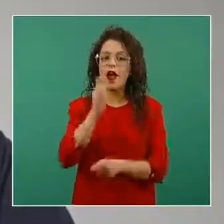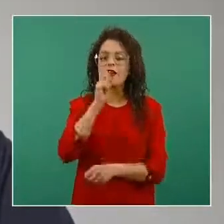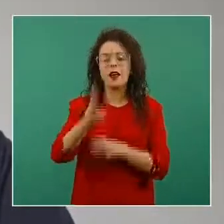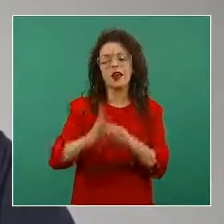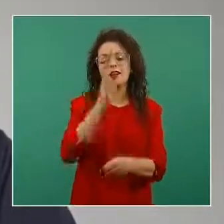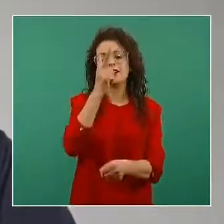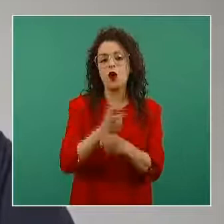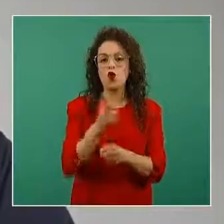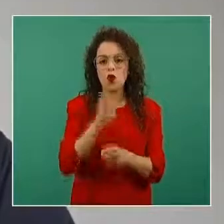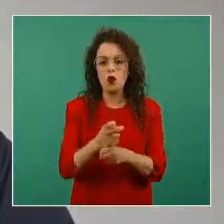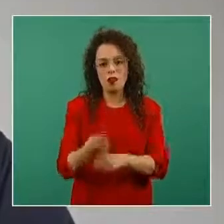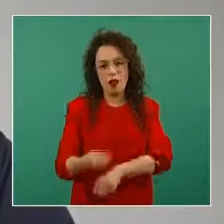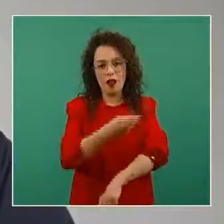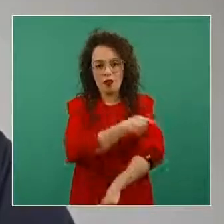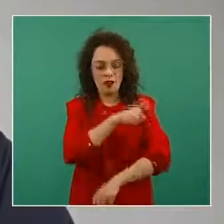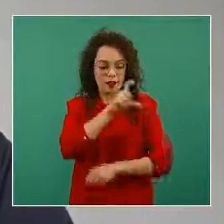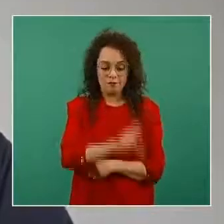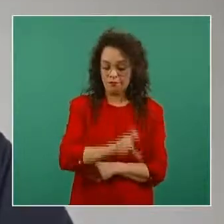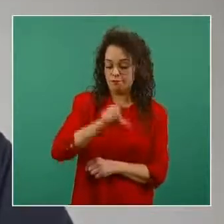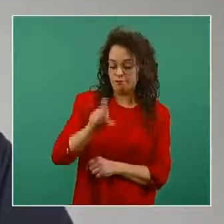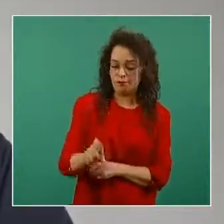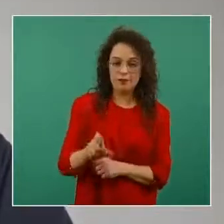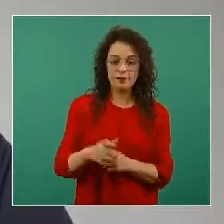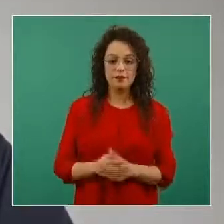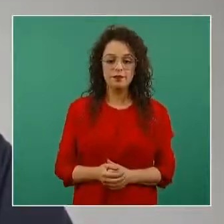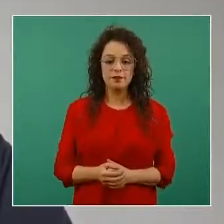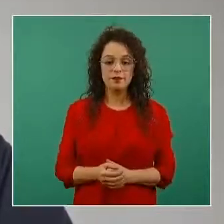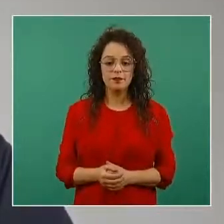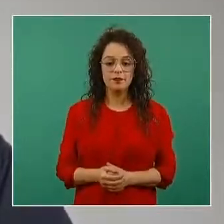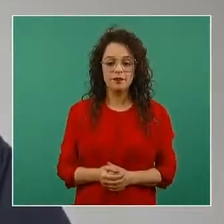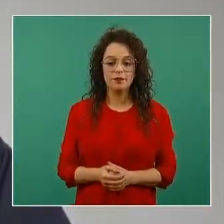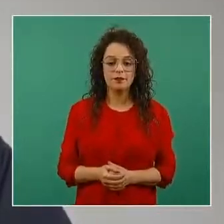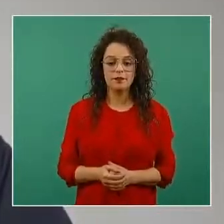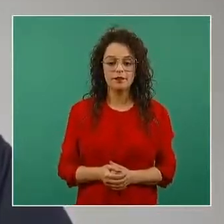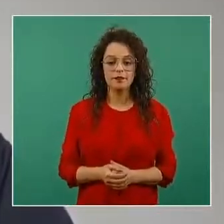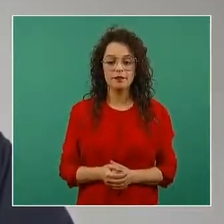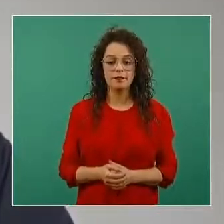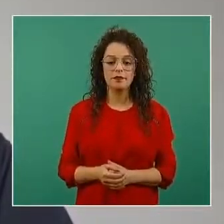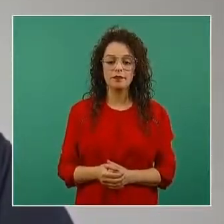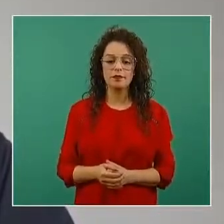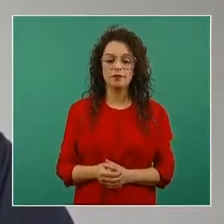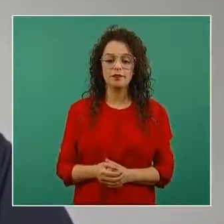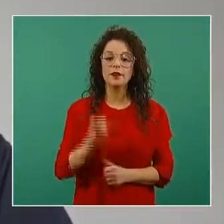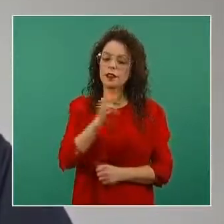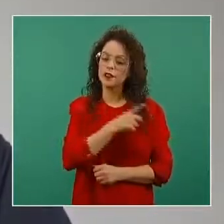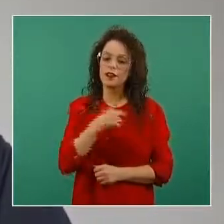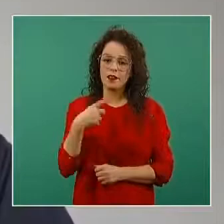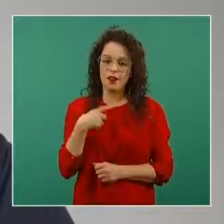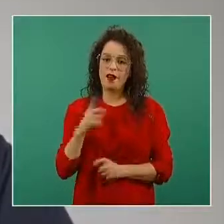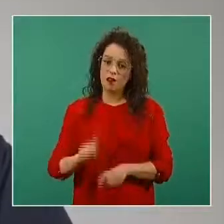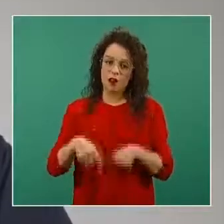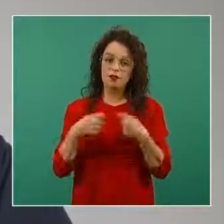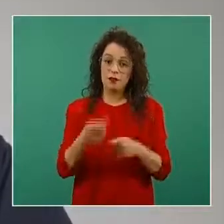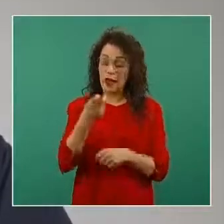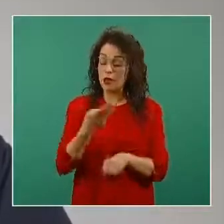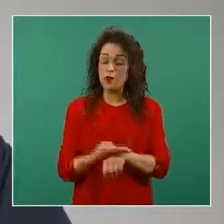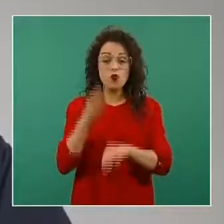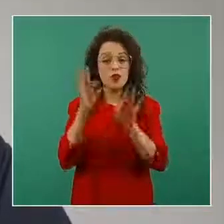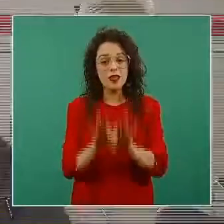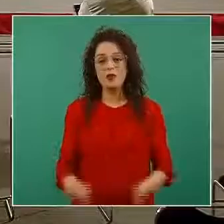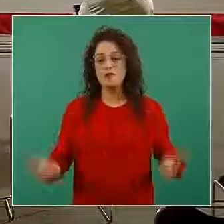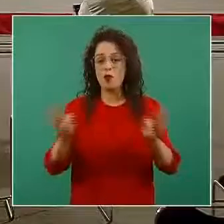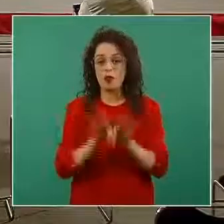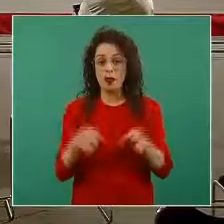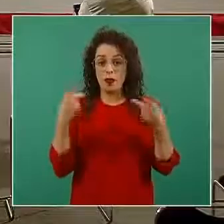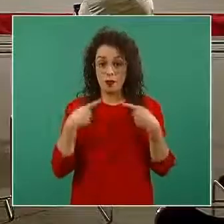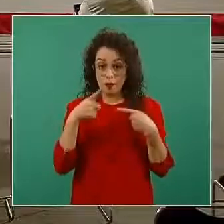momento, por lo menos de las vacunas que hasta el momento han llegado a México, se deben de aplicar. Entonces es muy importante que la persona que se